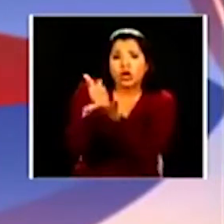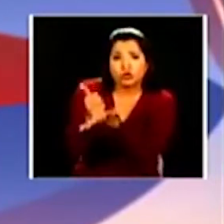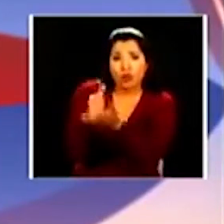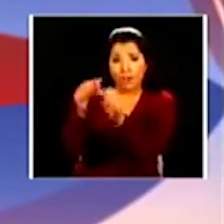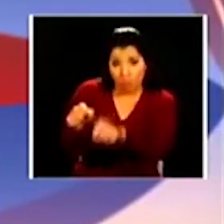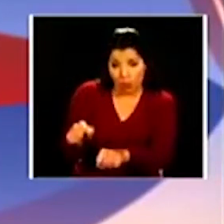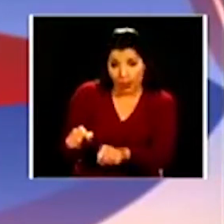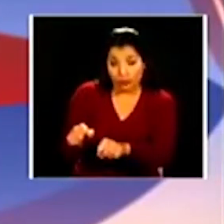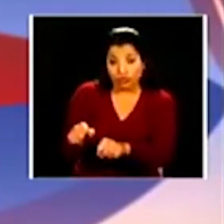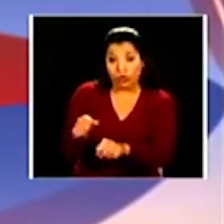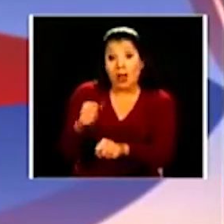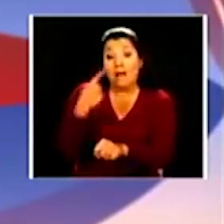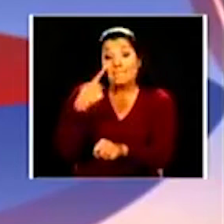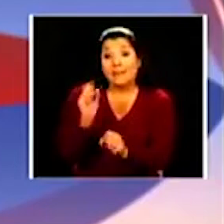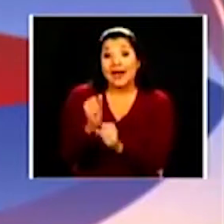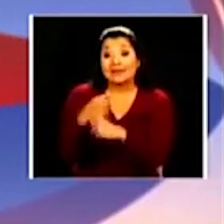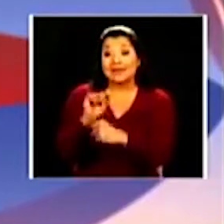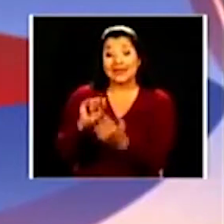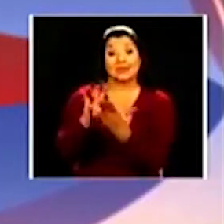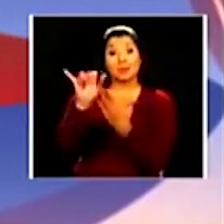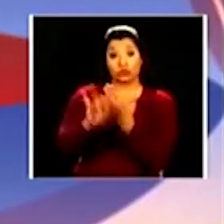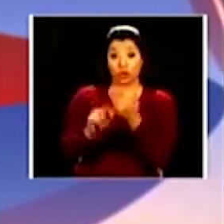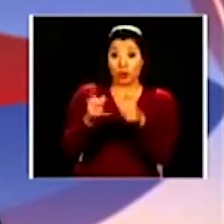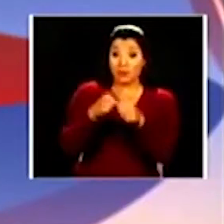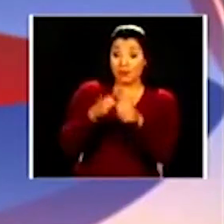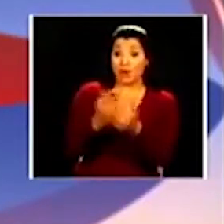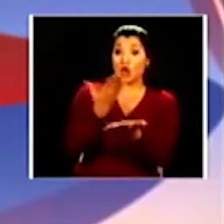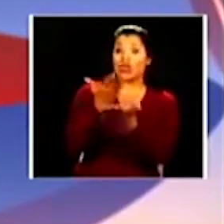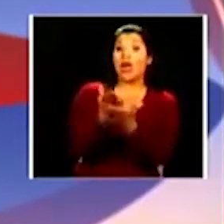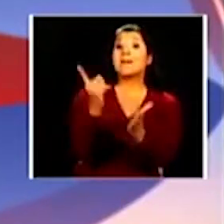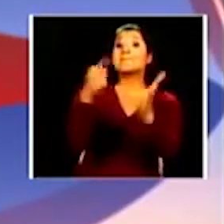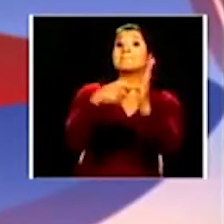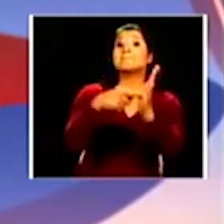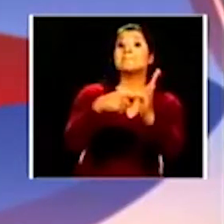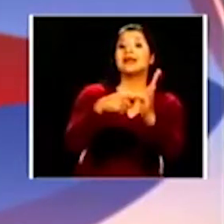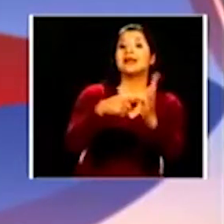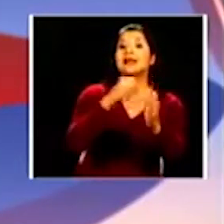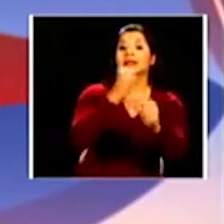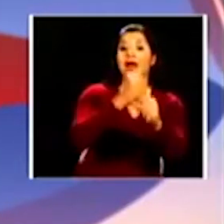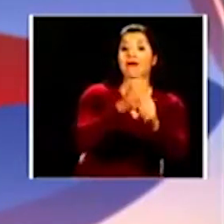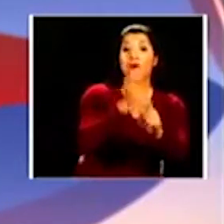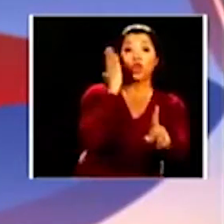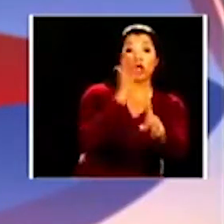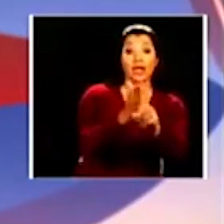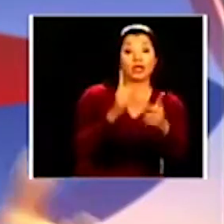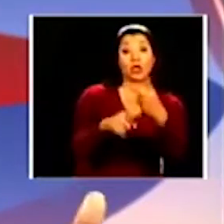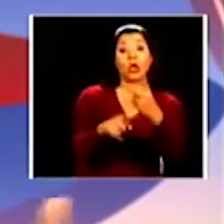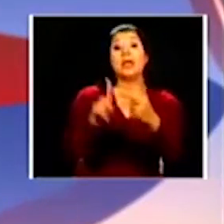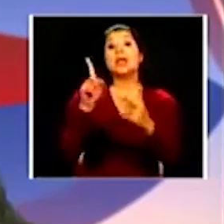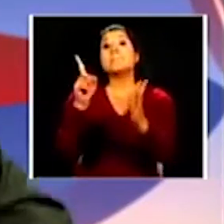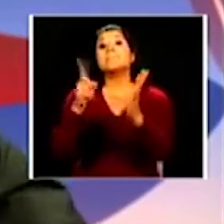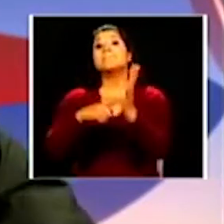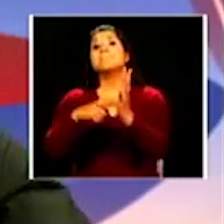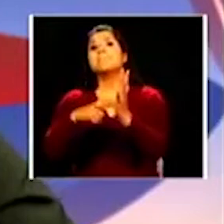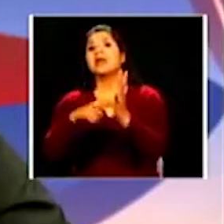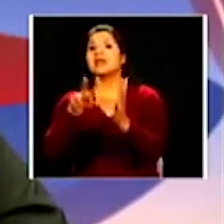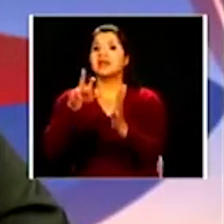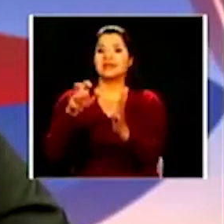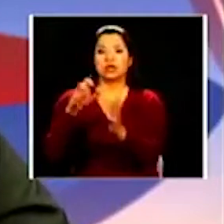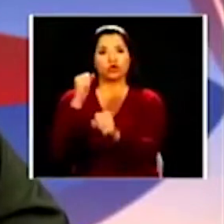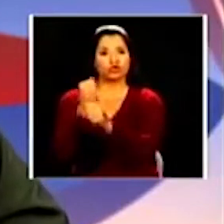generará inicialmente 1,000 empleos directos y 3,000 empleos indirectos. Pero por supuesto, he estado mencionando